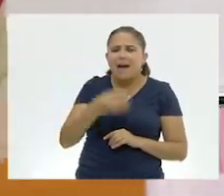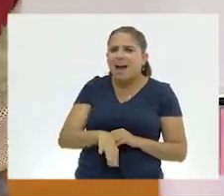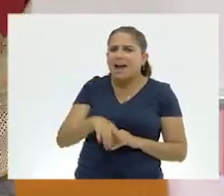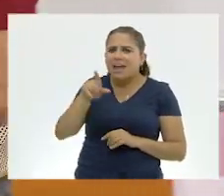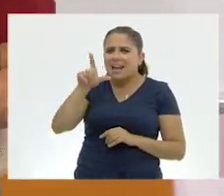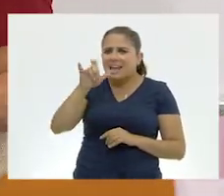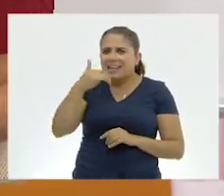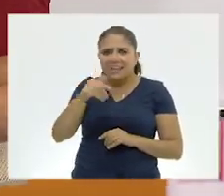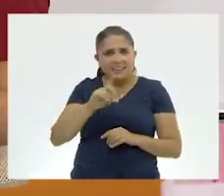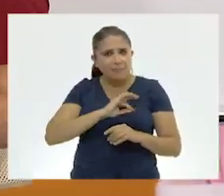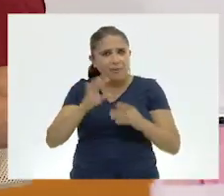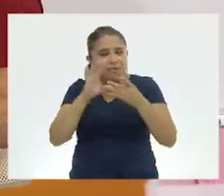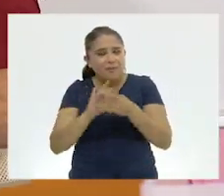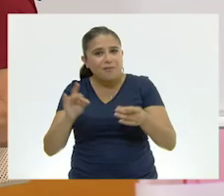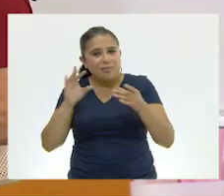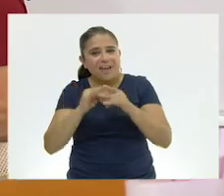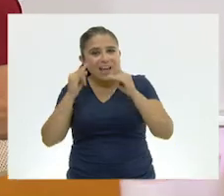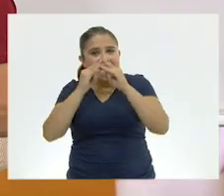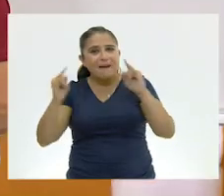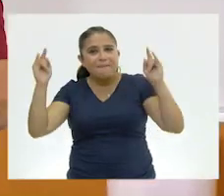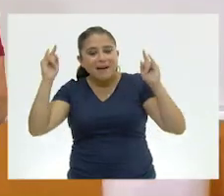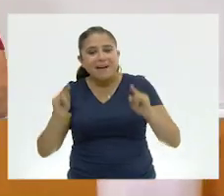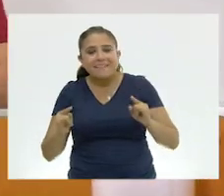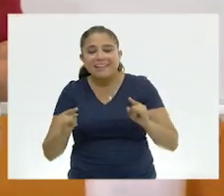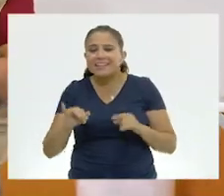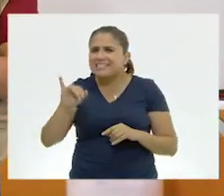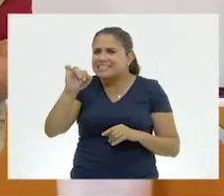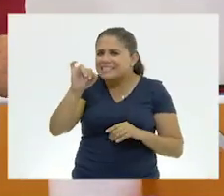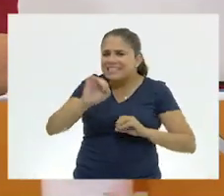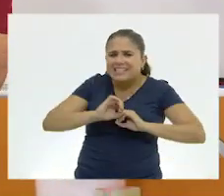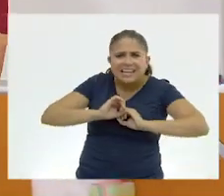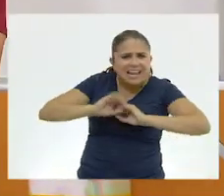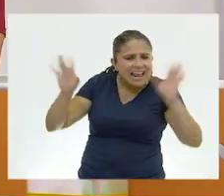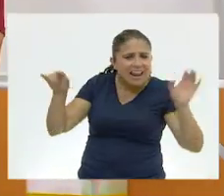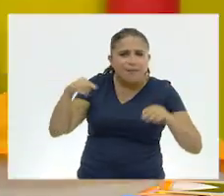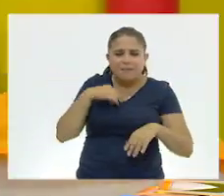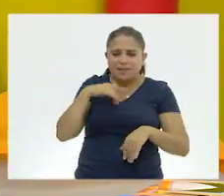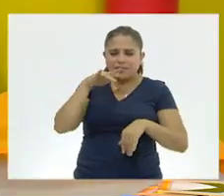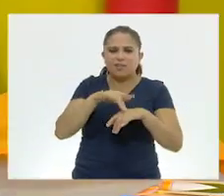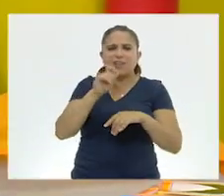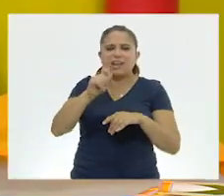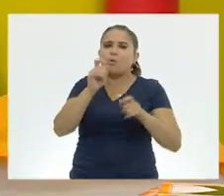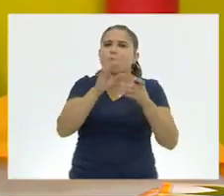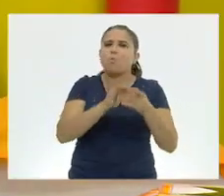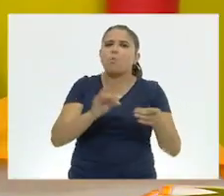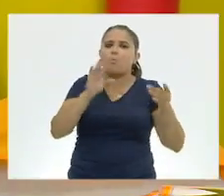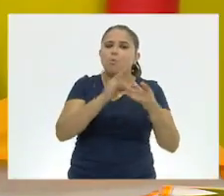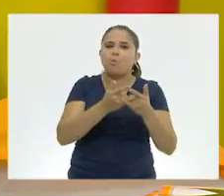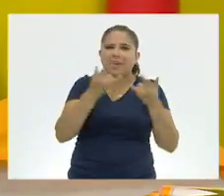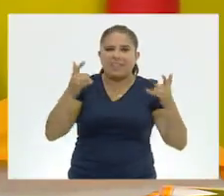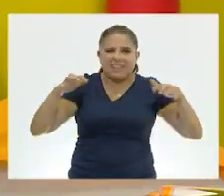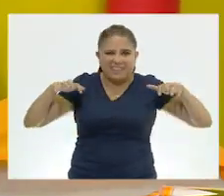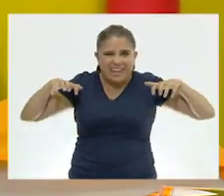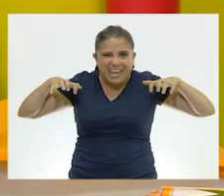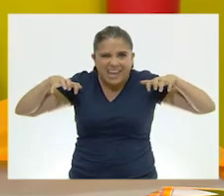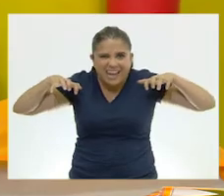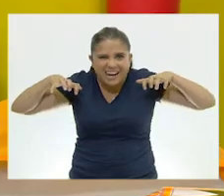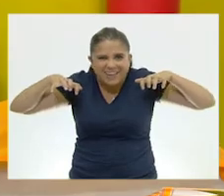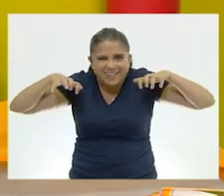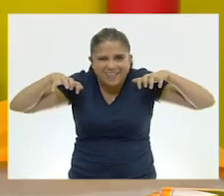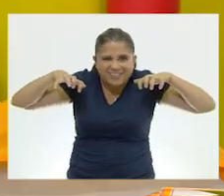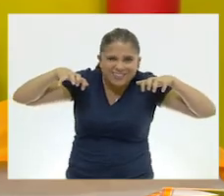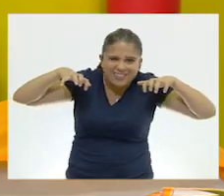leyenda la podemos contar en el campamento! ¡Sí! ¡Por supuesto! A mí me tocó cuentos clásicos de terror